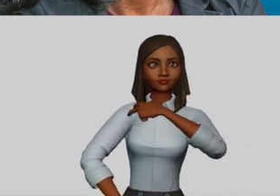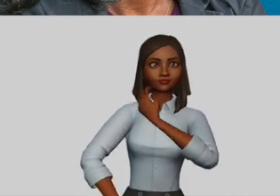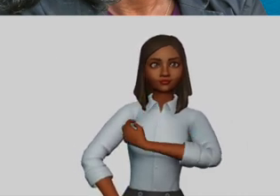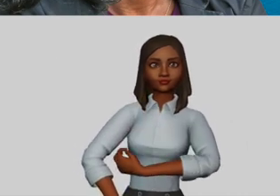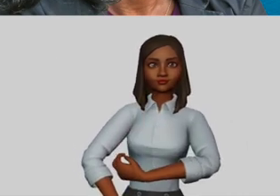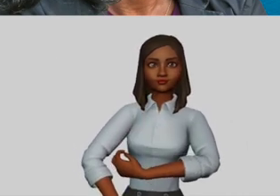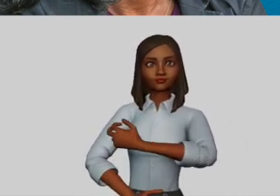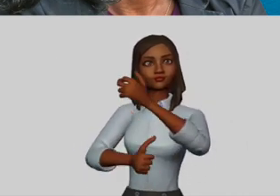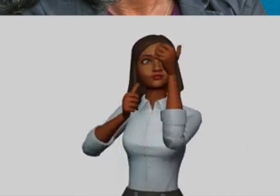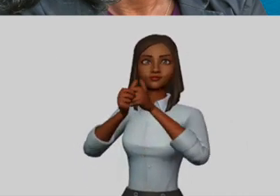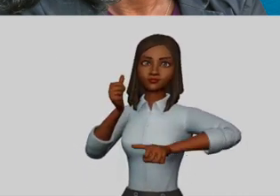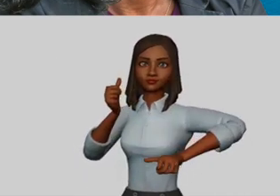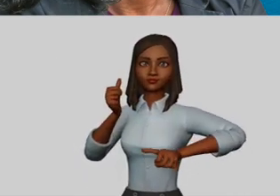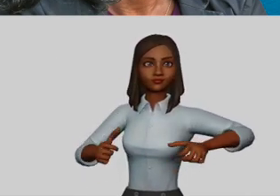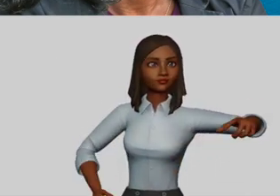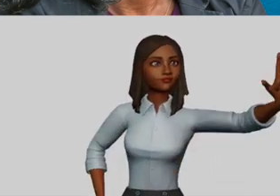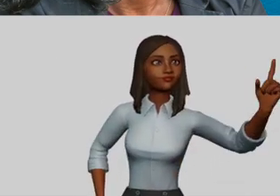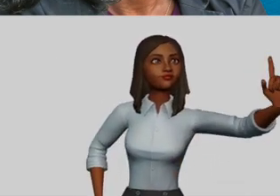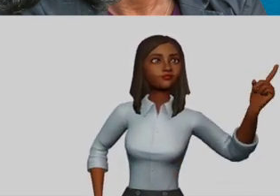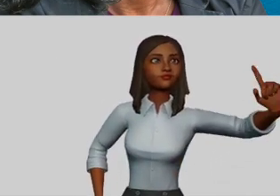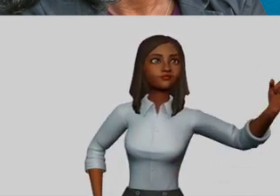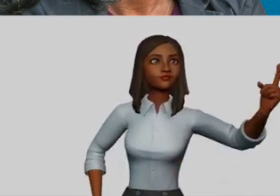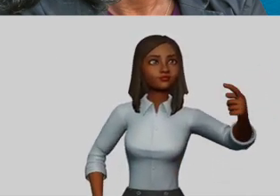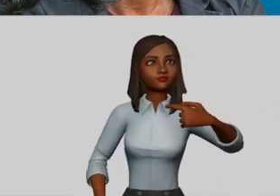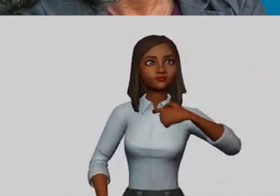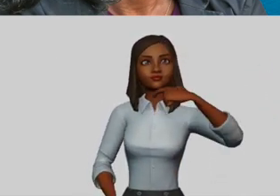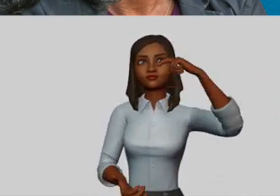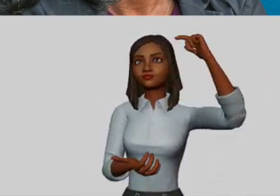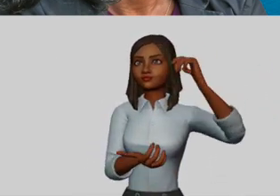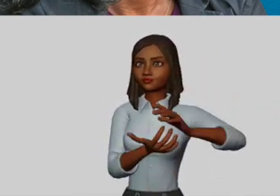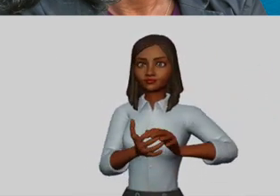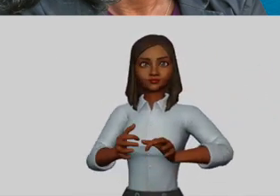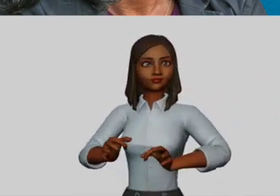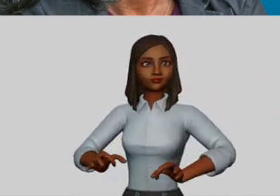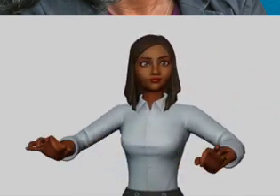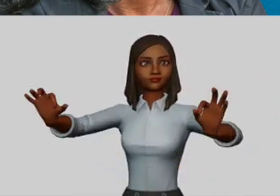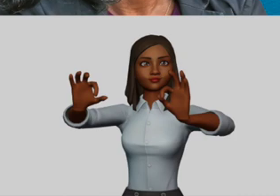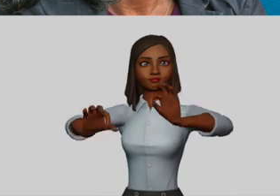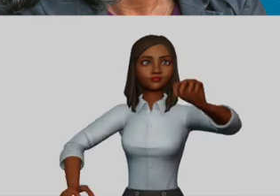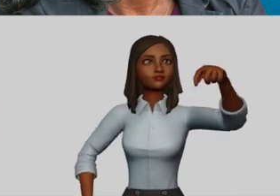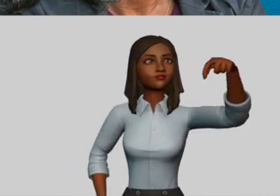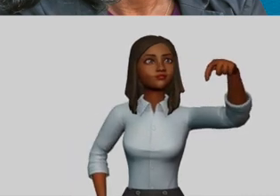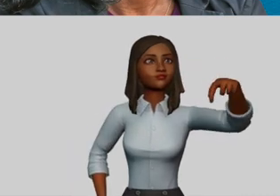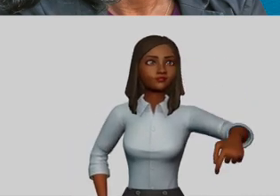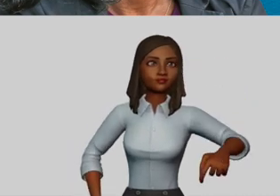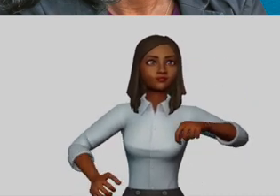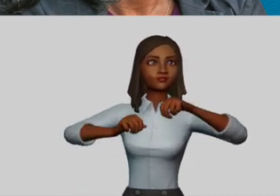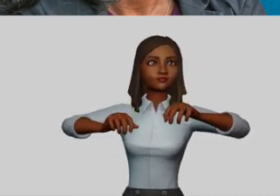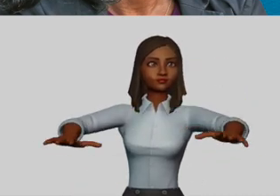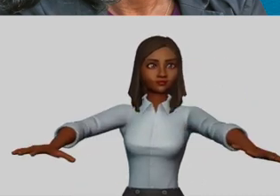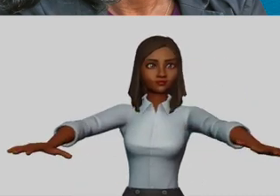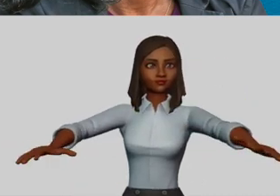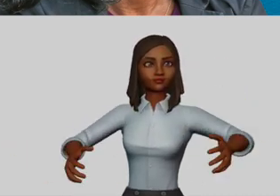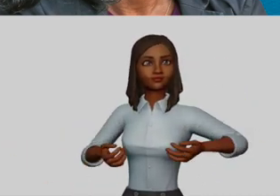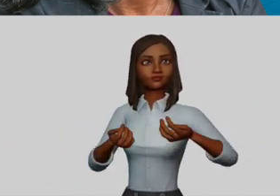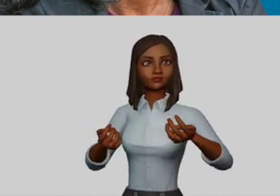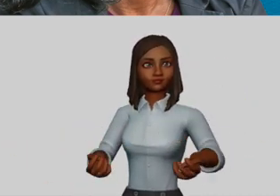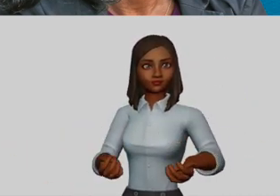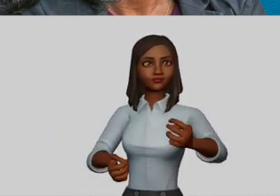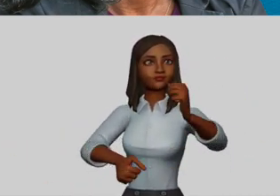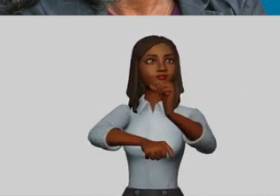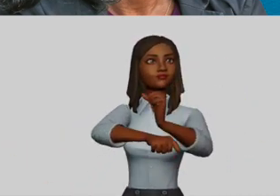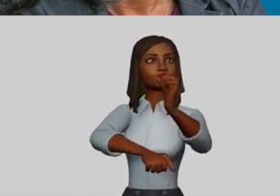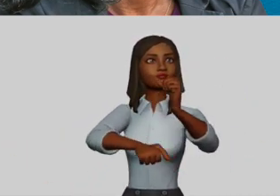comunicaciones, que esté en hospitales y que de verdad creo que lo más importante para mí es que sea